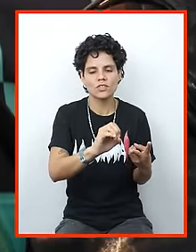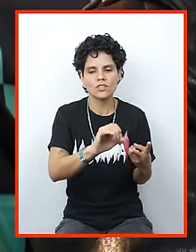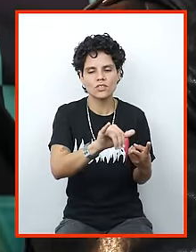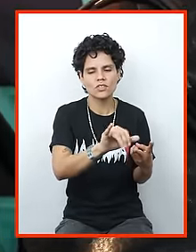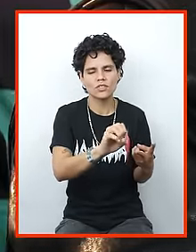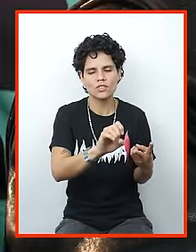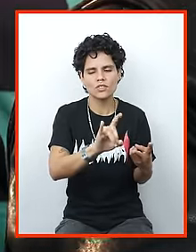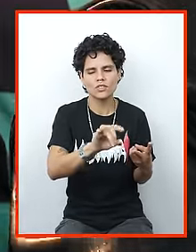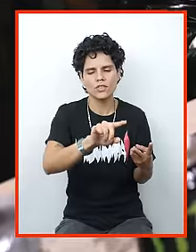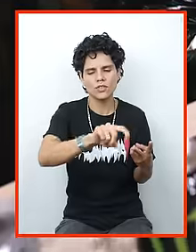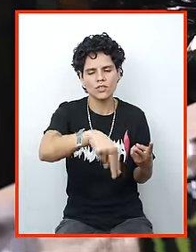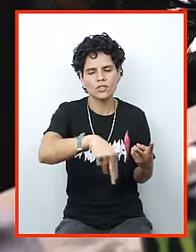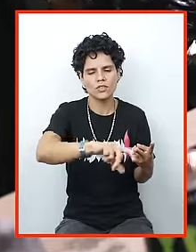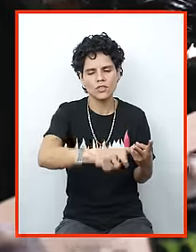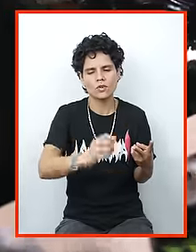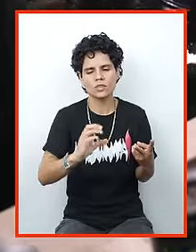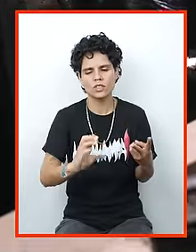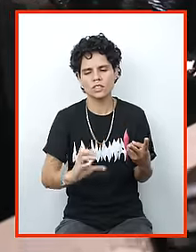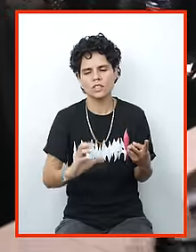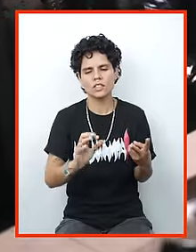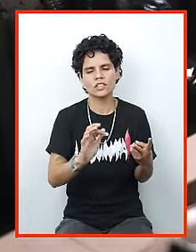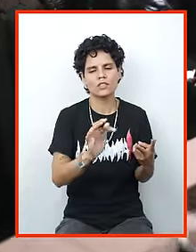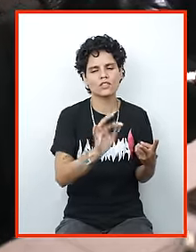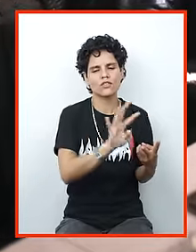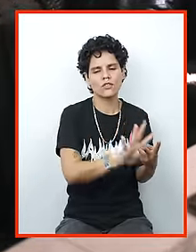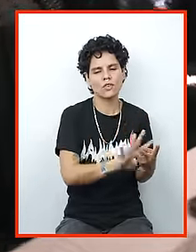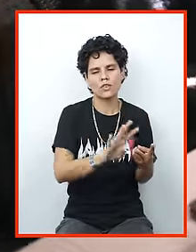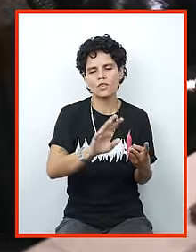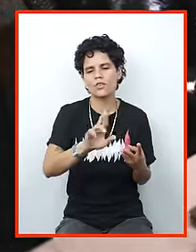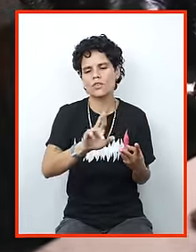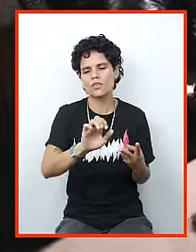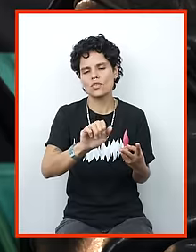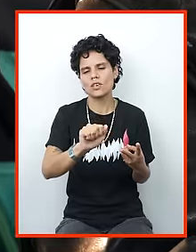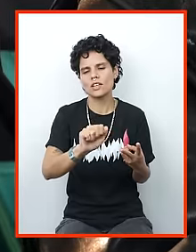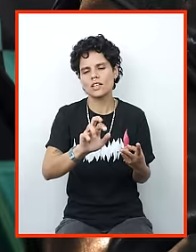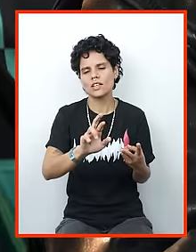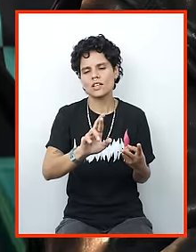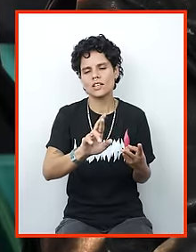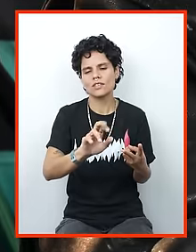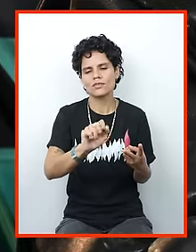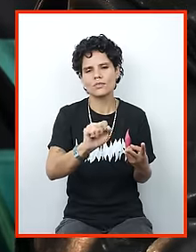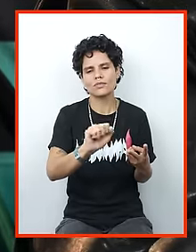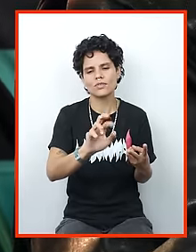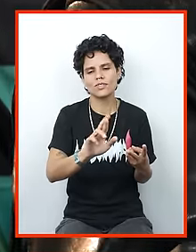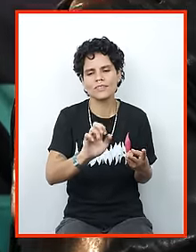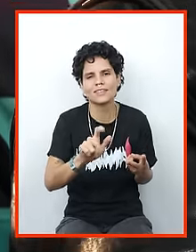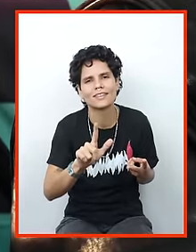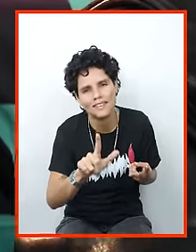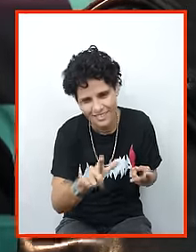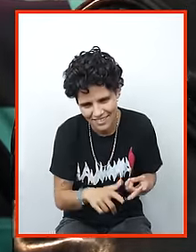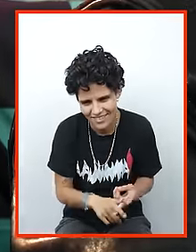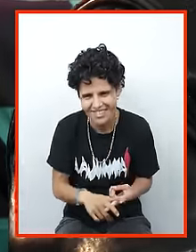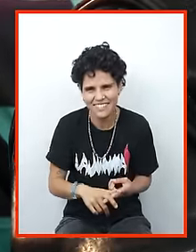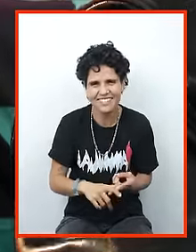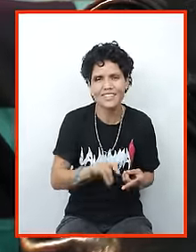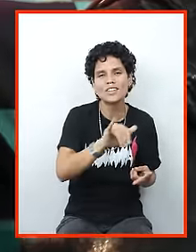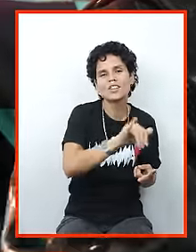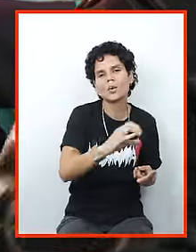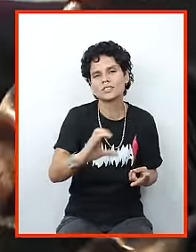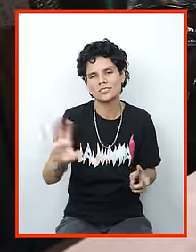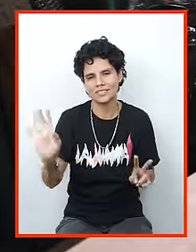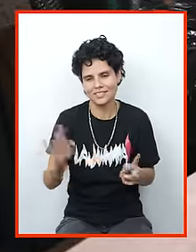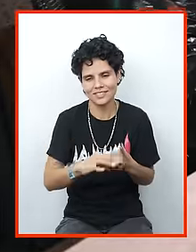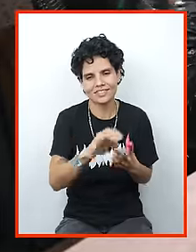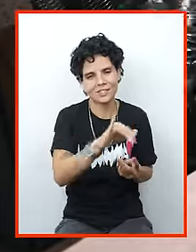amigo de Iquique igual, que igual es muy bueno y sé que le va a ir bien en sus proyectos, igual quiero que sepan de ¿cómo él. Se llama? Young C For Real, o sea, Young C, el Young C.